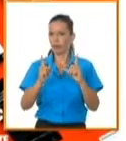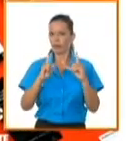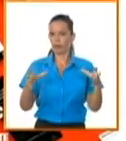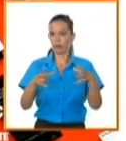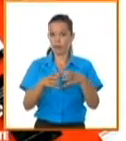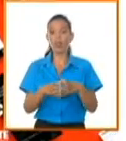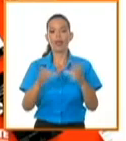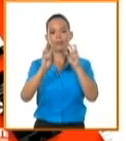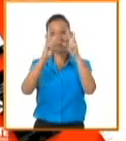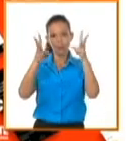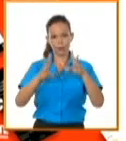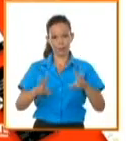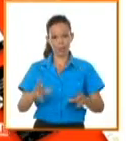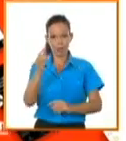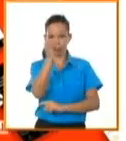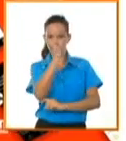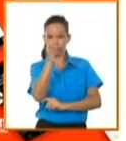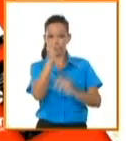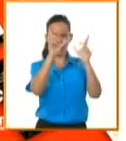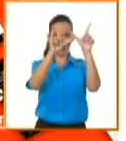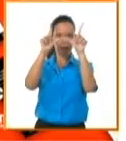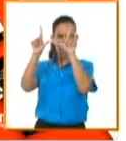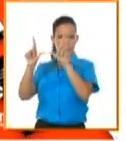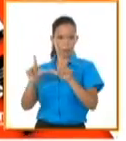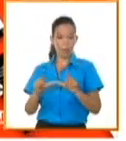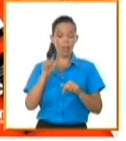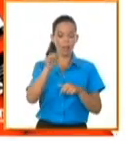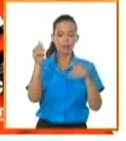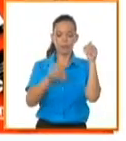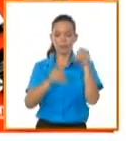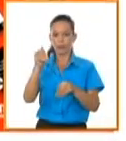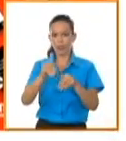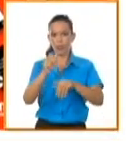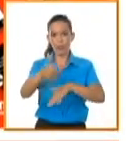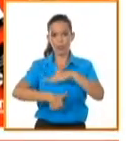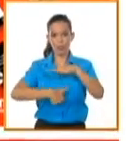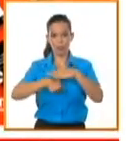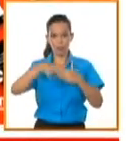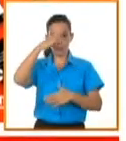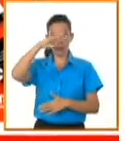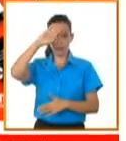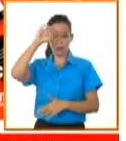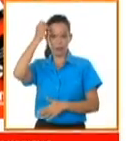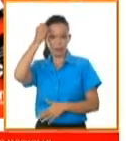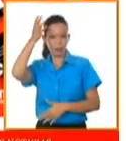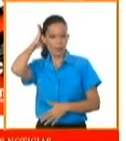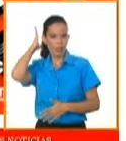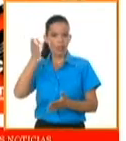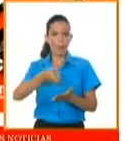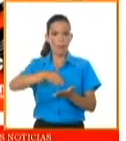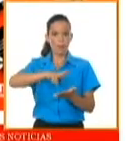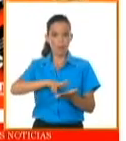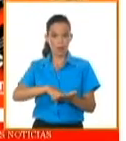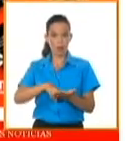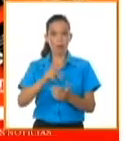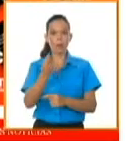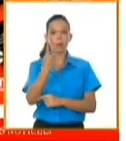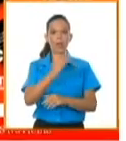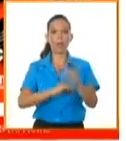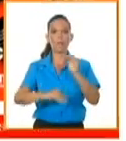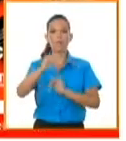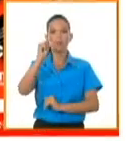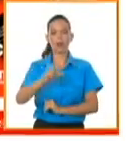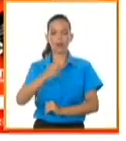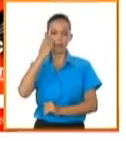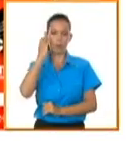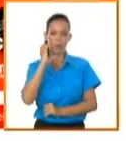por el primer Secretario del comité central del partido y presidente de la república Miguel Díaz canel Bermúdez y el miembro del buró político y Primer Ministro Manuel marrero